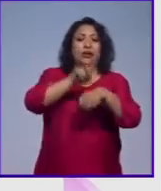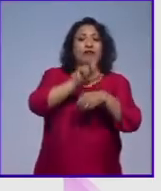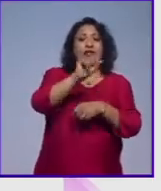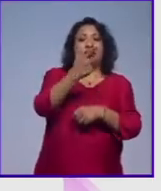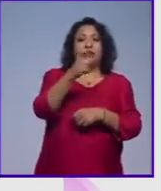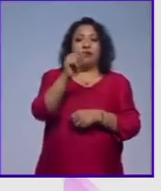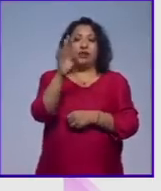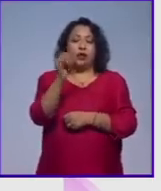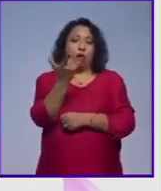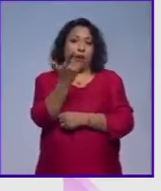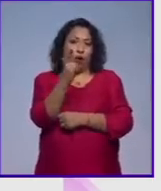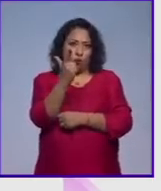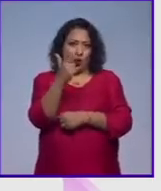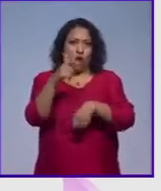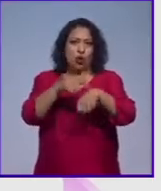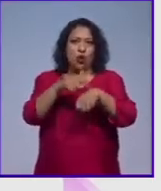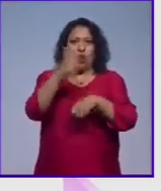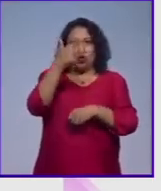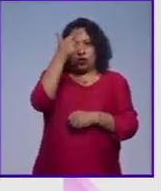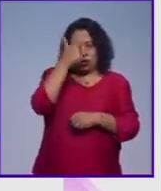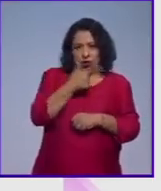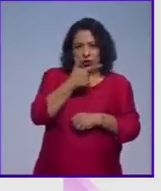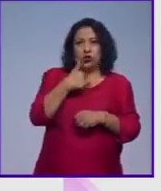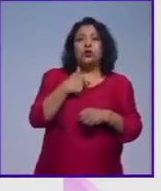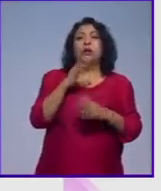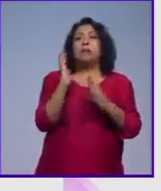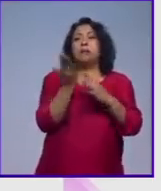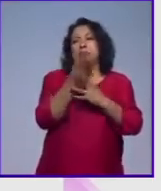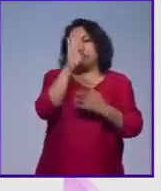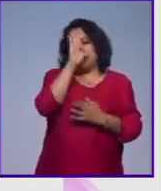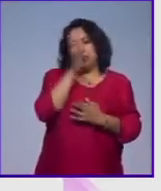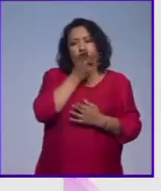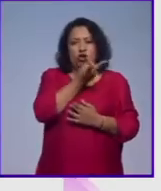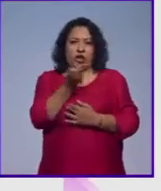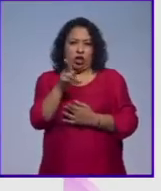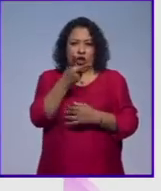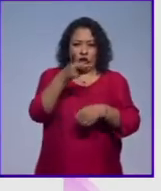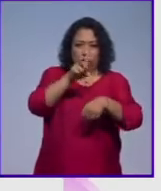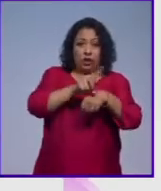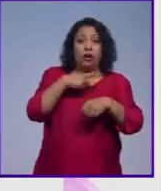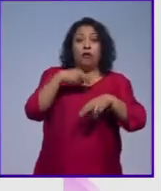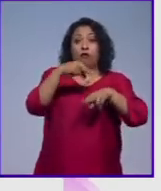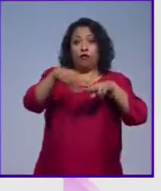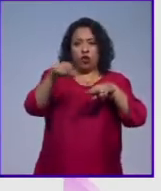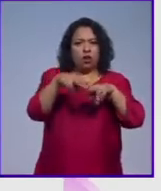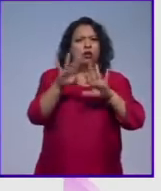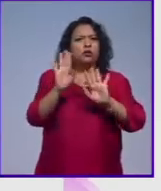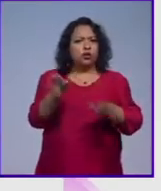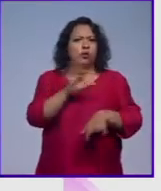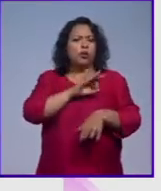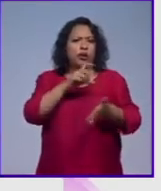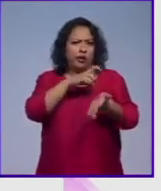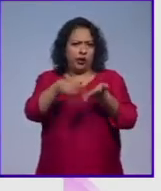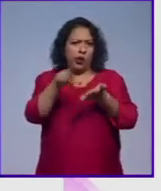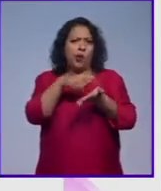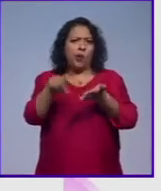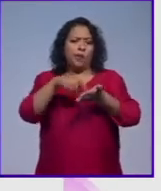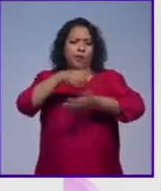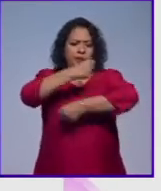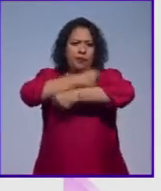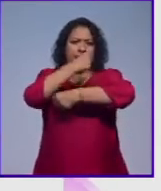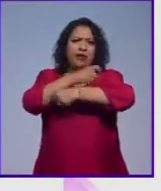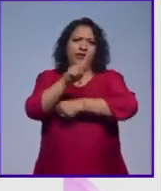27 y 29 de julio a las 8 de la noche y el mediodía respectivamente. Los boletos se encuentran ya disponibles en taquilla.